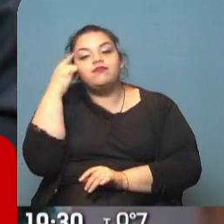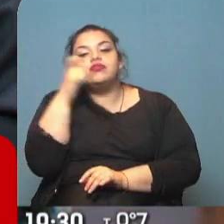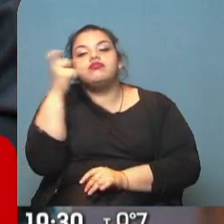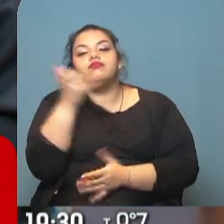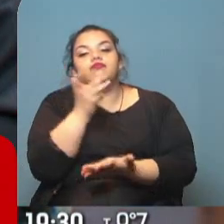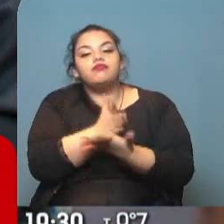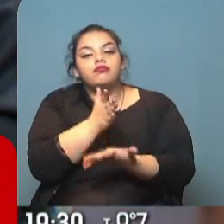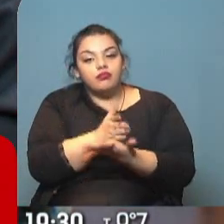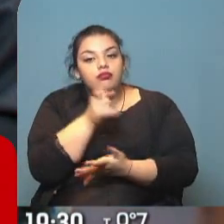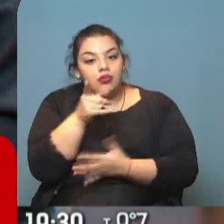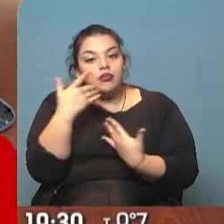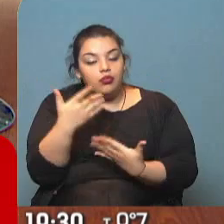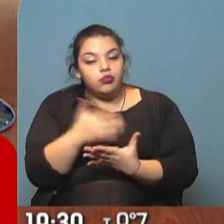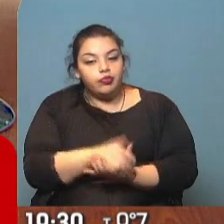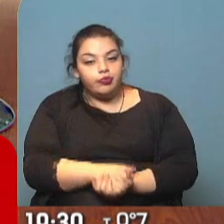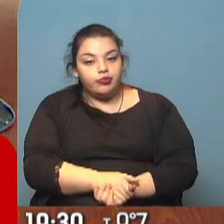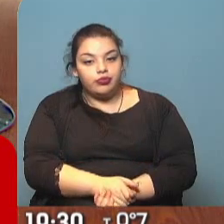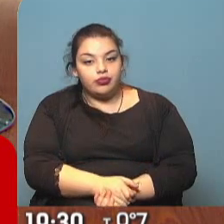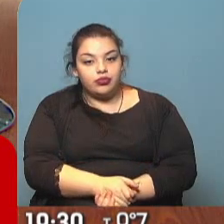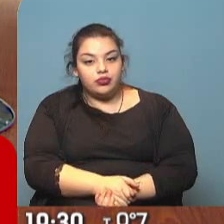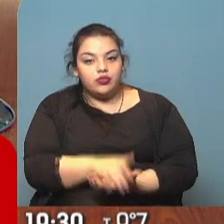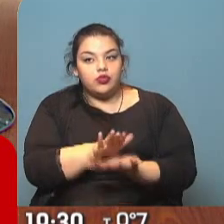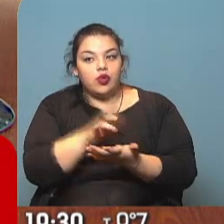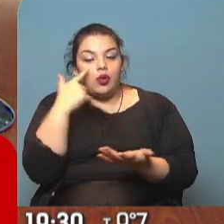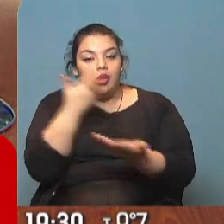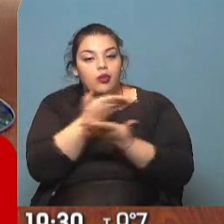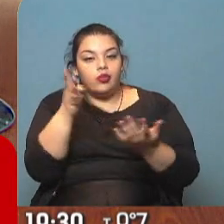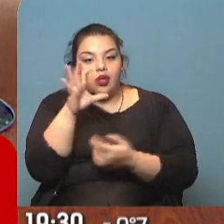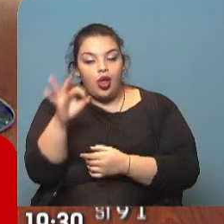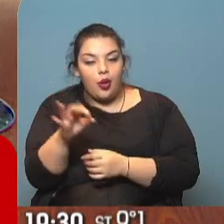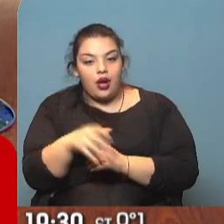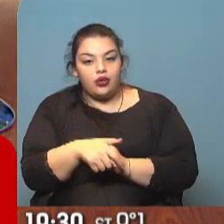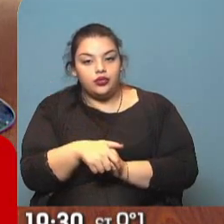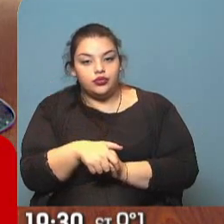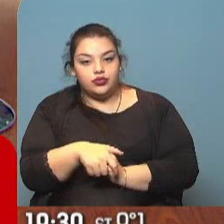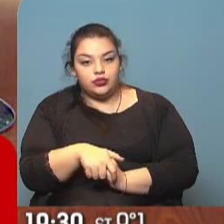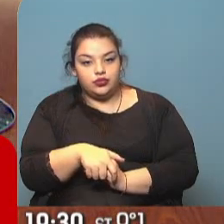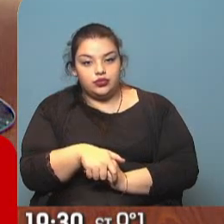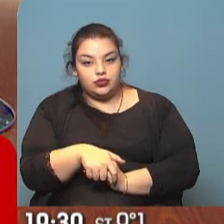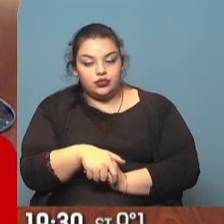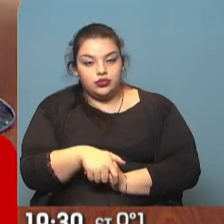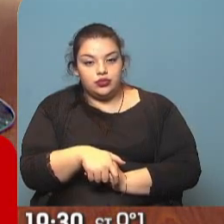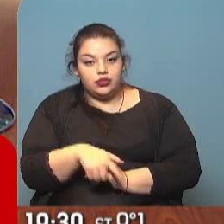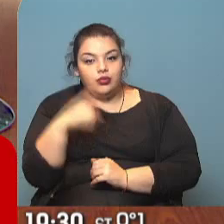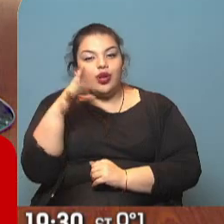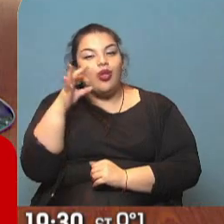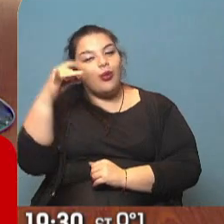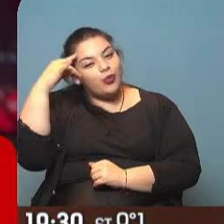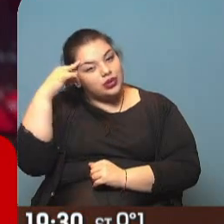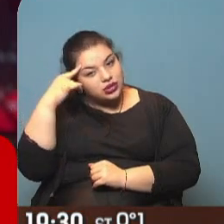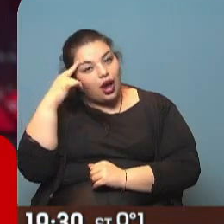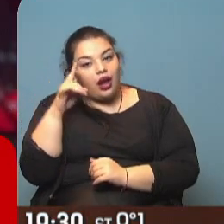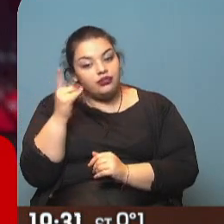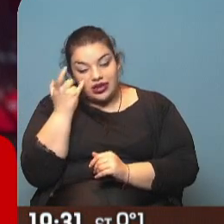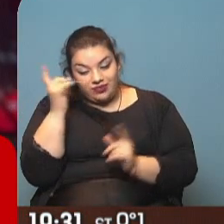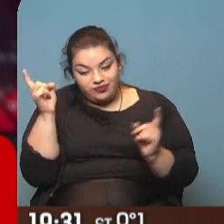reglamentación para hacer eso en cuestión, lo que tiene que ver la exposición de los bancos a letras del Tesoro. Pero hay que tener en cuenta que a mediano